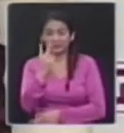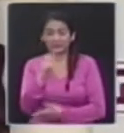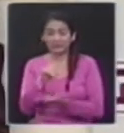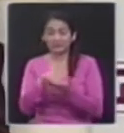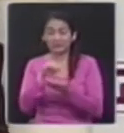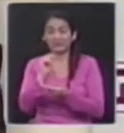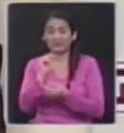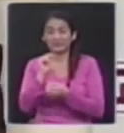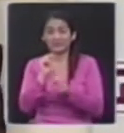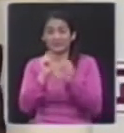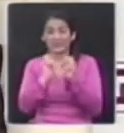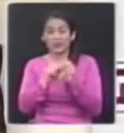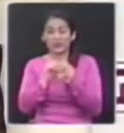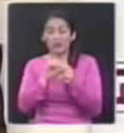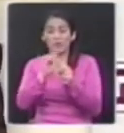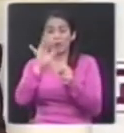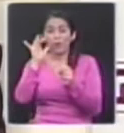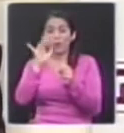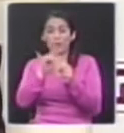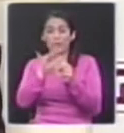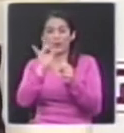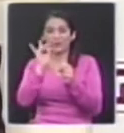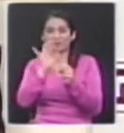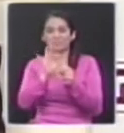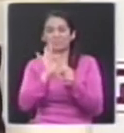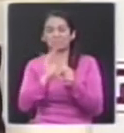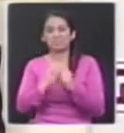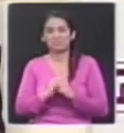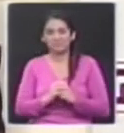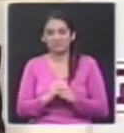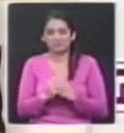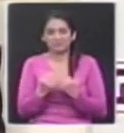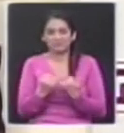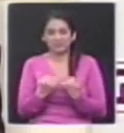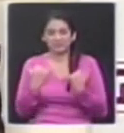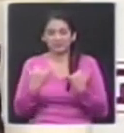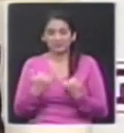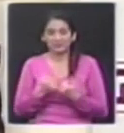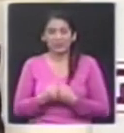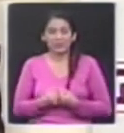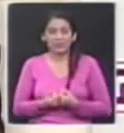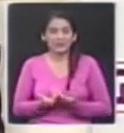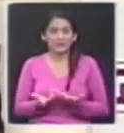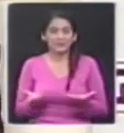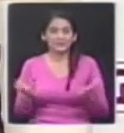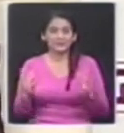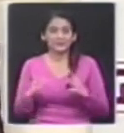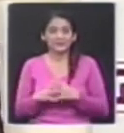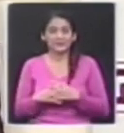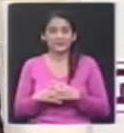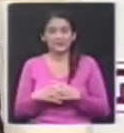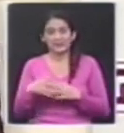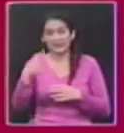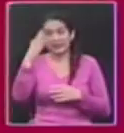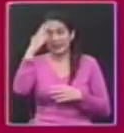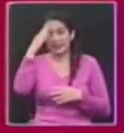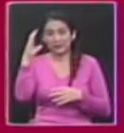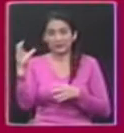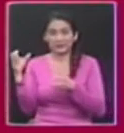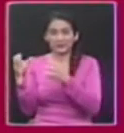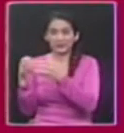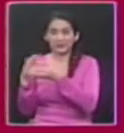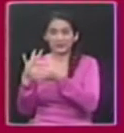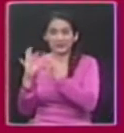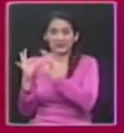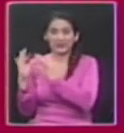claro. Claro, llegar al color. Y eso es lo que queríamos transmitir, porque tener a un socio tan importante a nuestro lado, que va 37 años